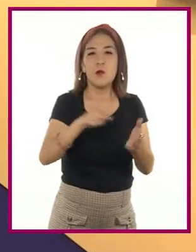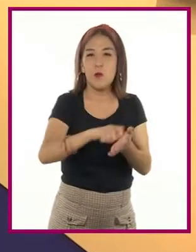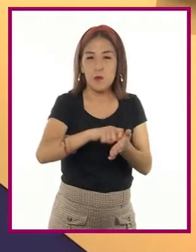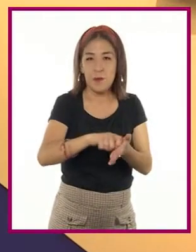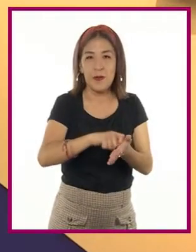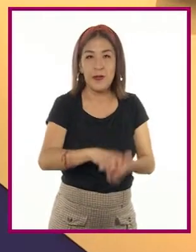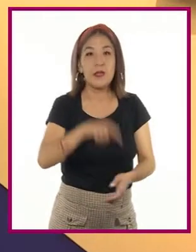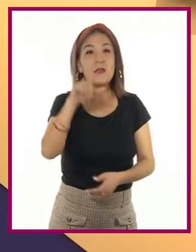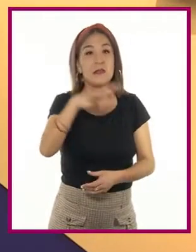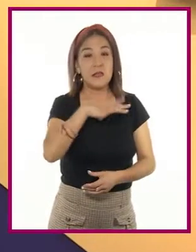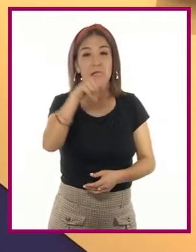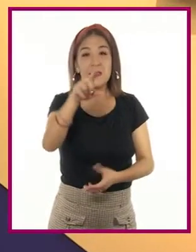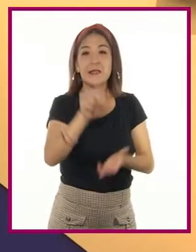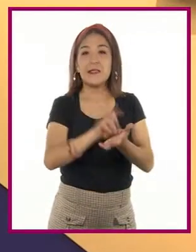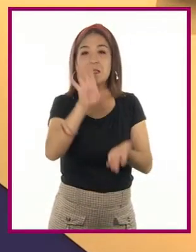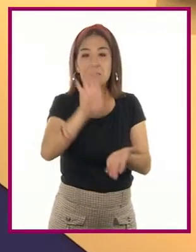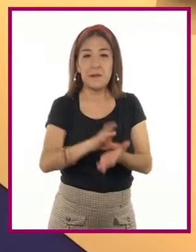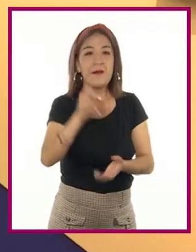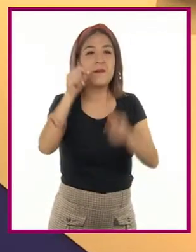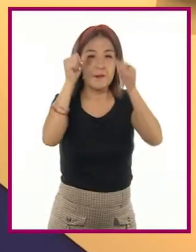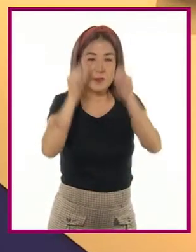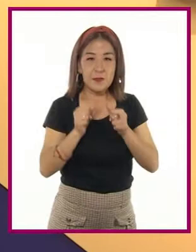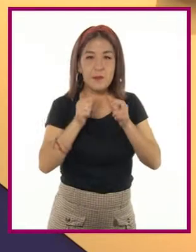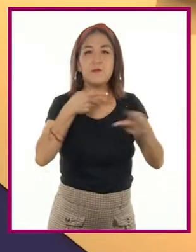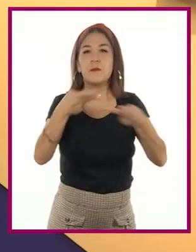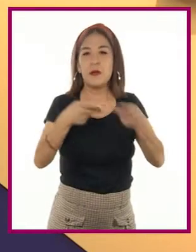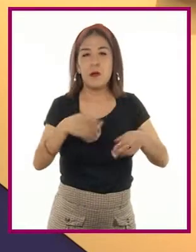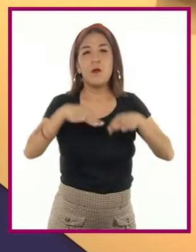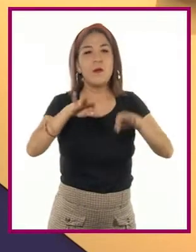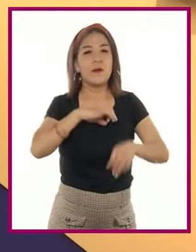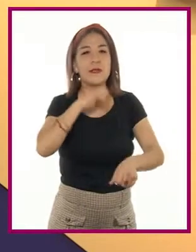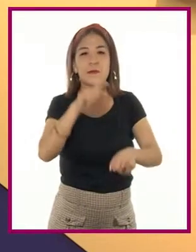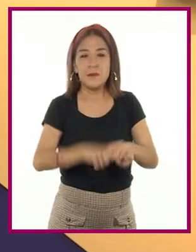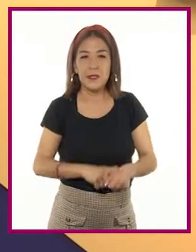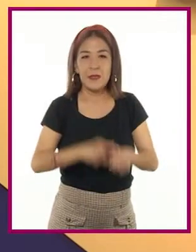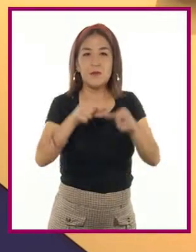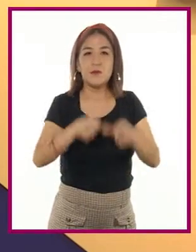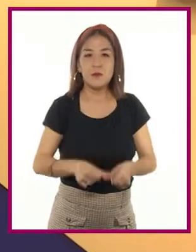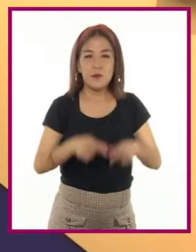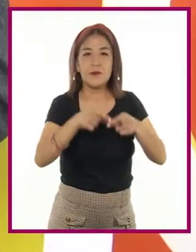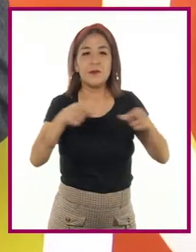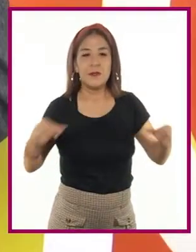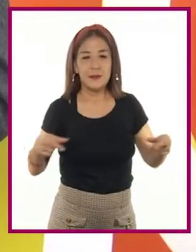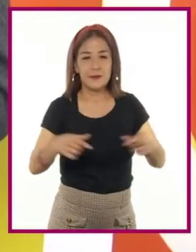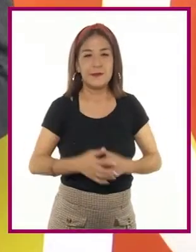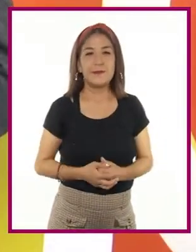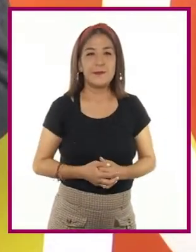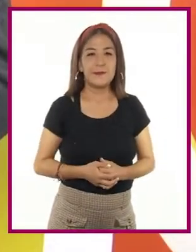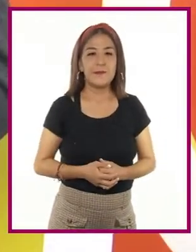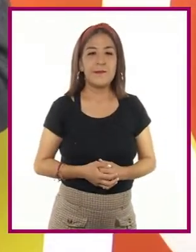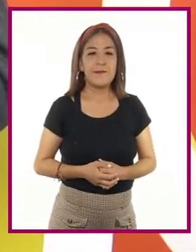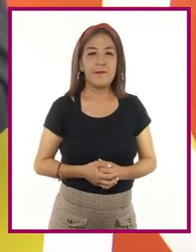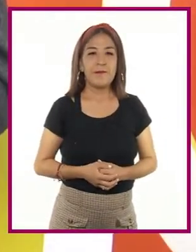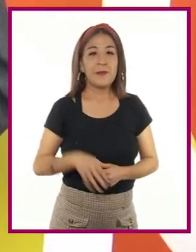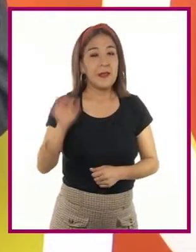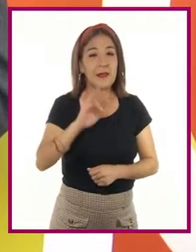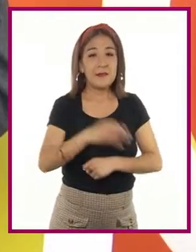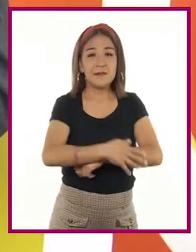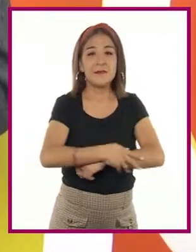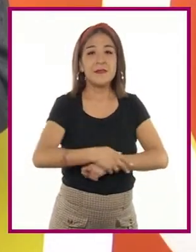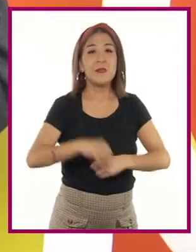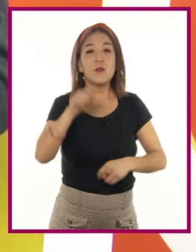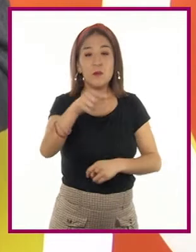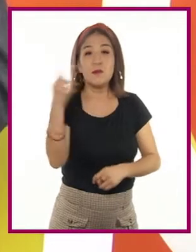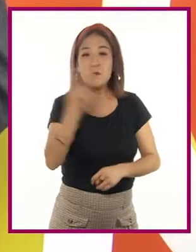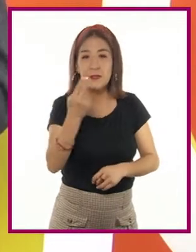parte si tienen discapacidad visual preparen hojas léger punzón y regleta y en caso de ser requerido